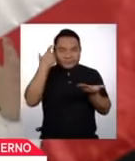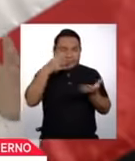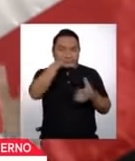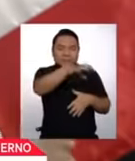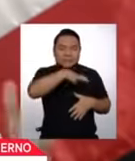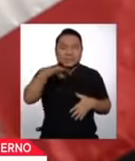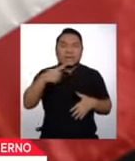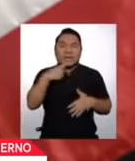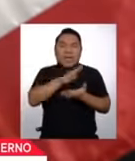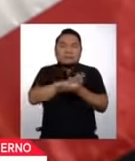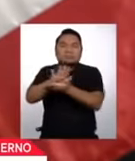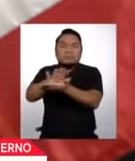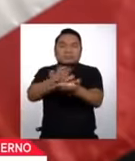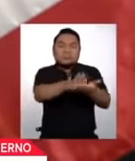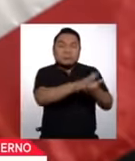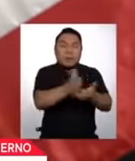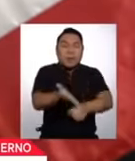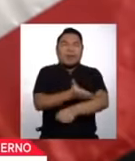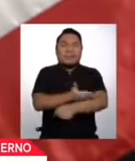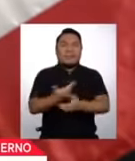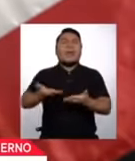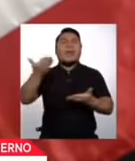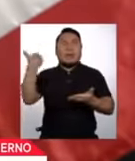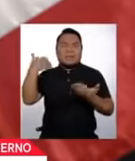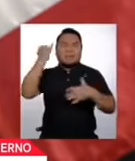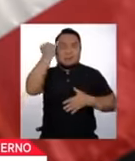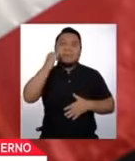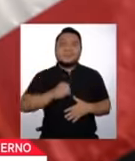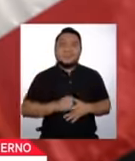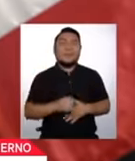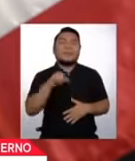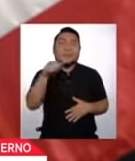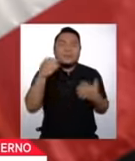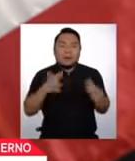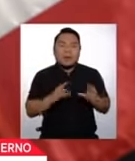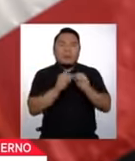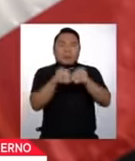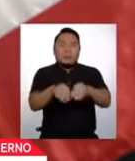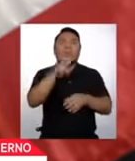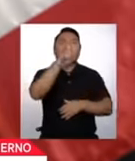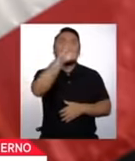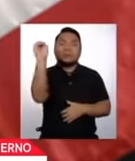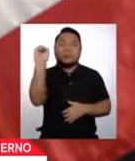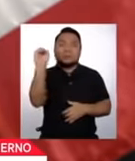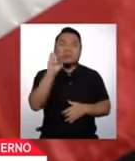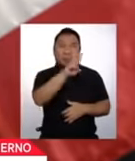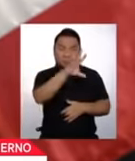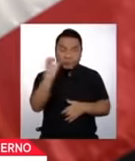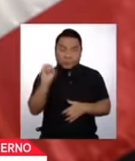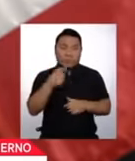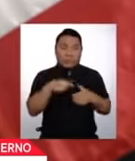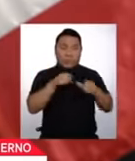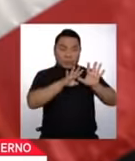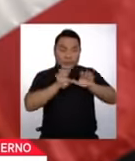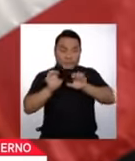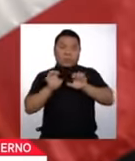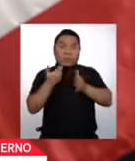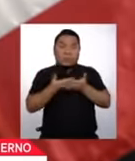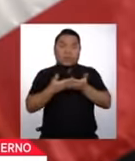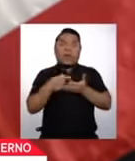de salubridad en los mismos. Ya ha implementado 200 de 900 que se ha